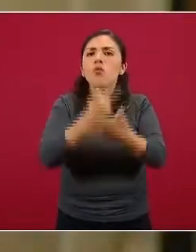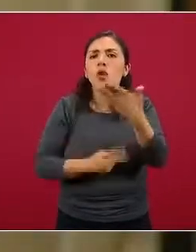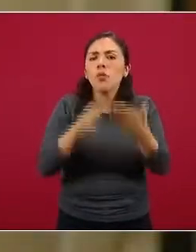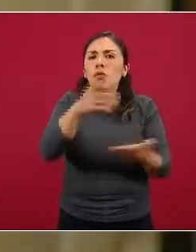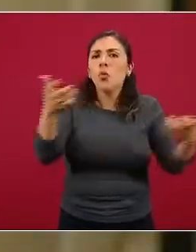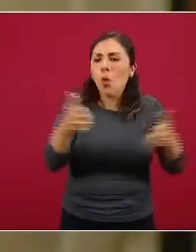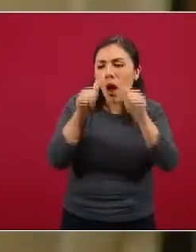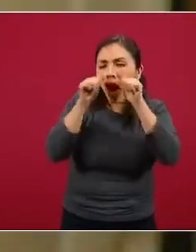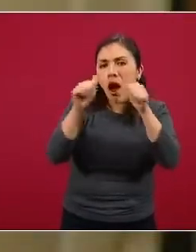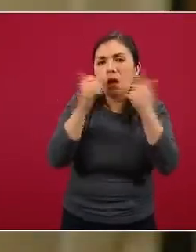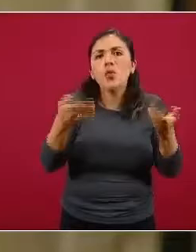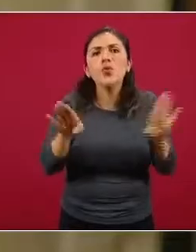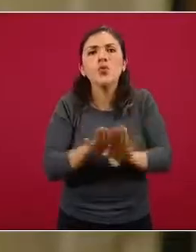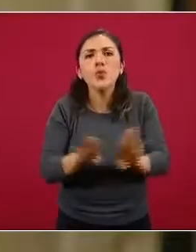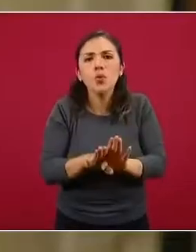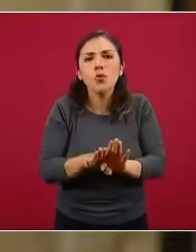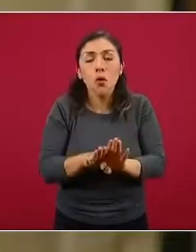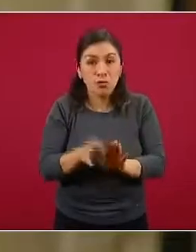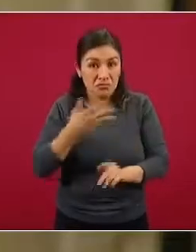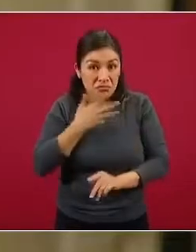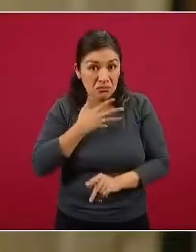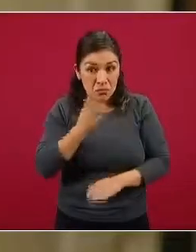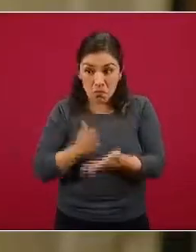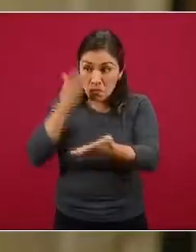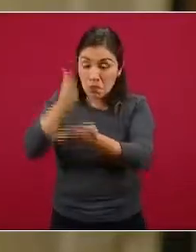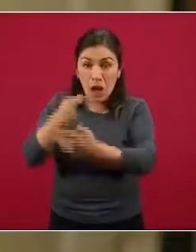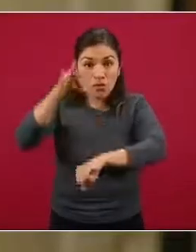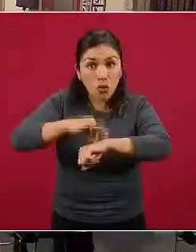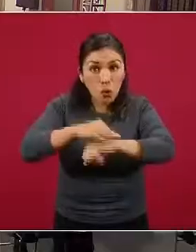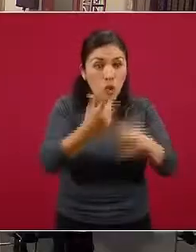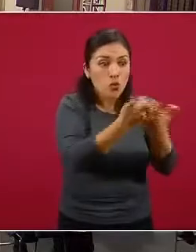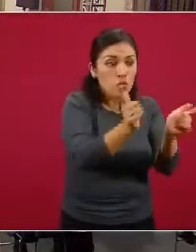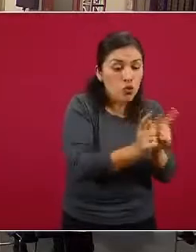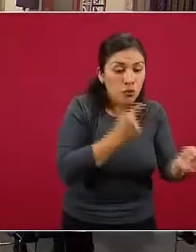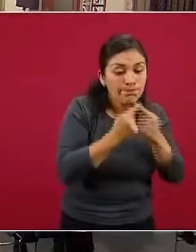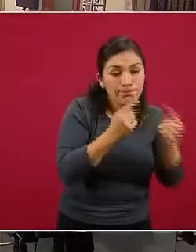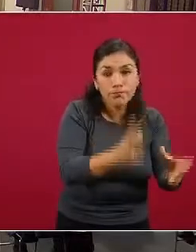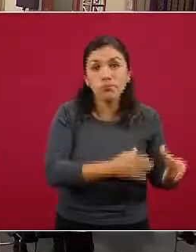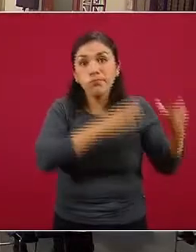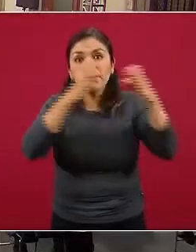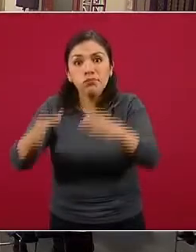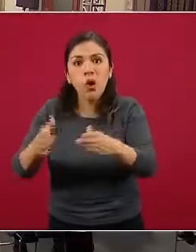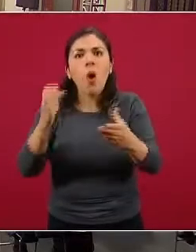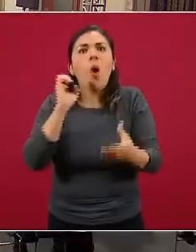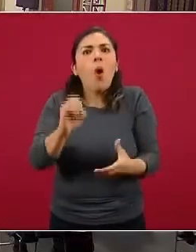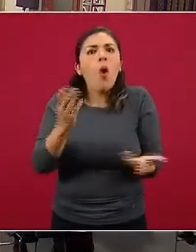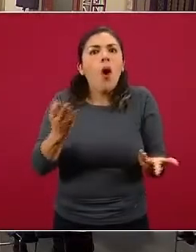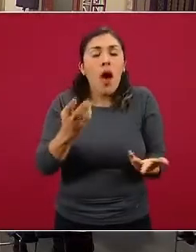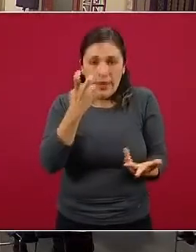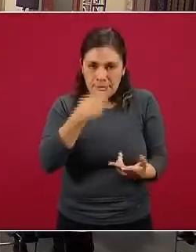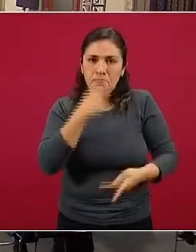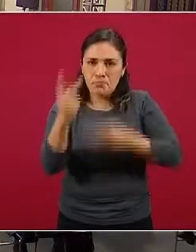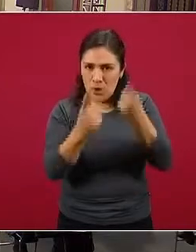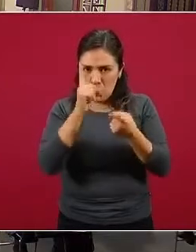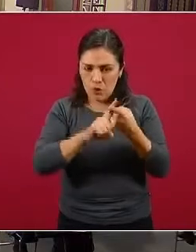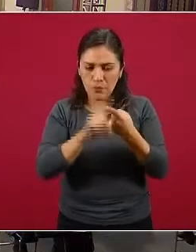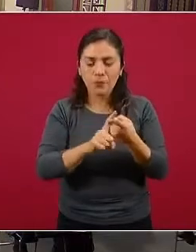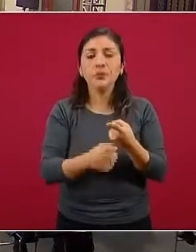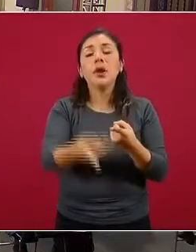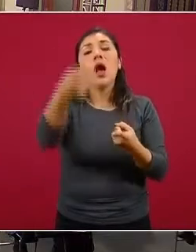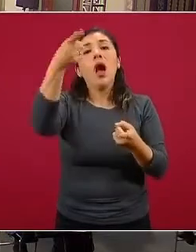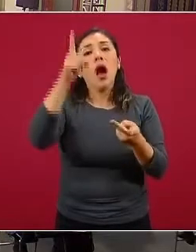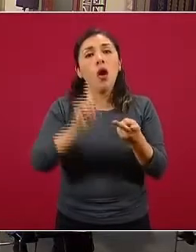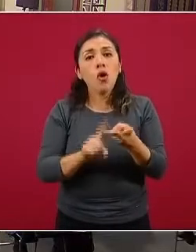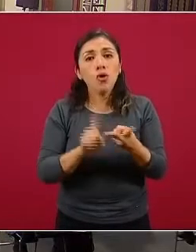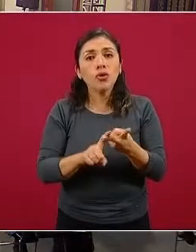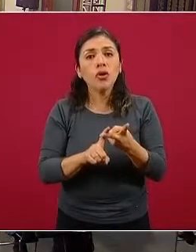dando al respecto, si van médicos por brigadas o esa sería la primera pregunta.